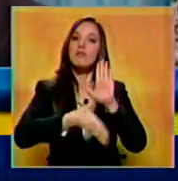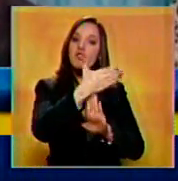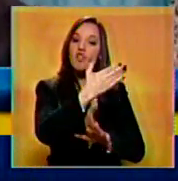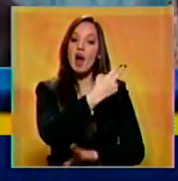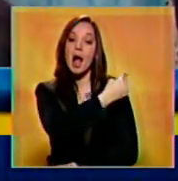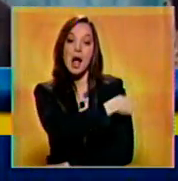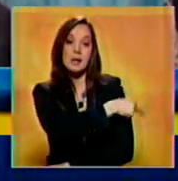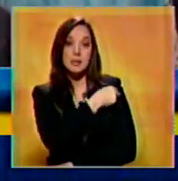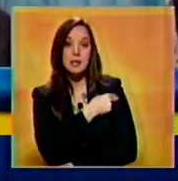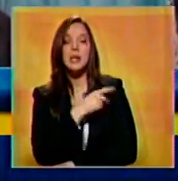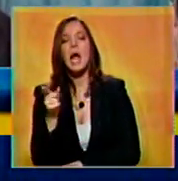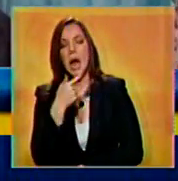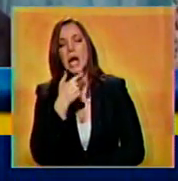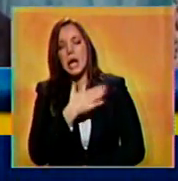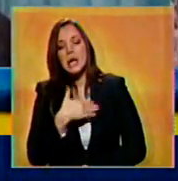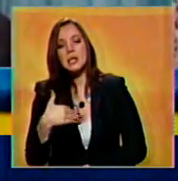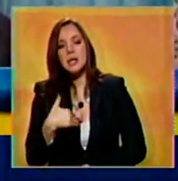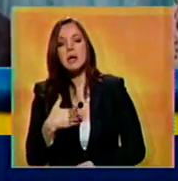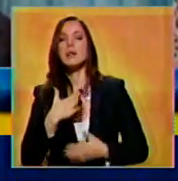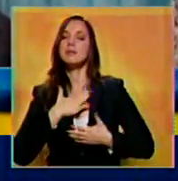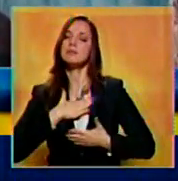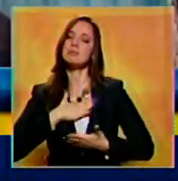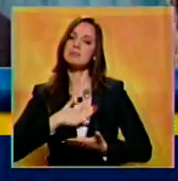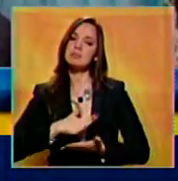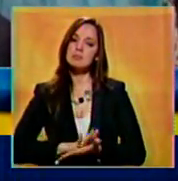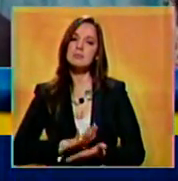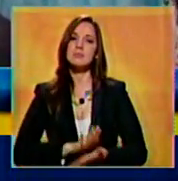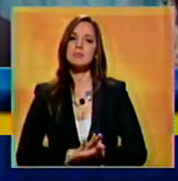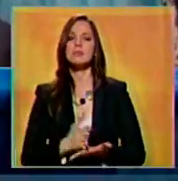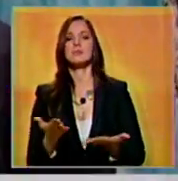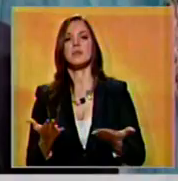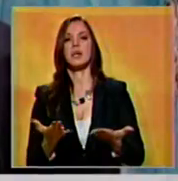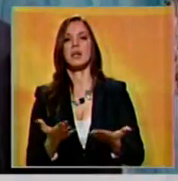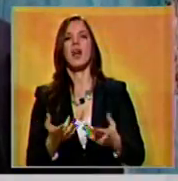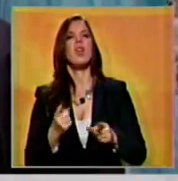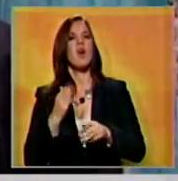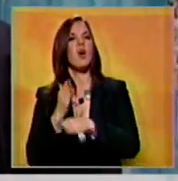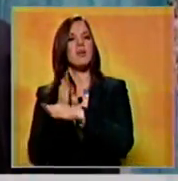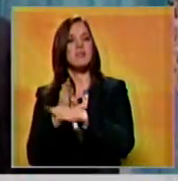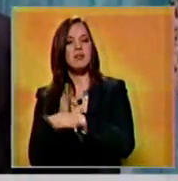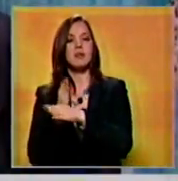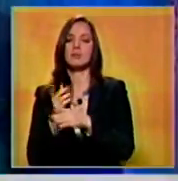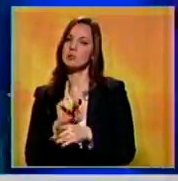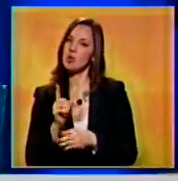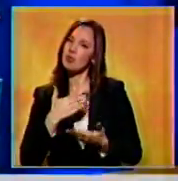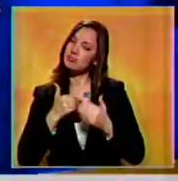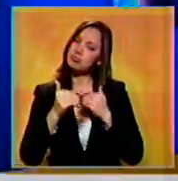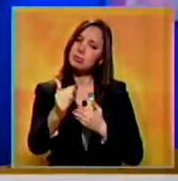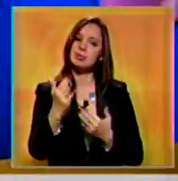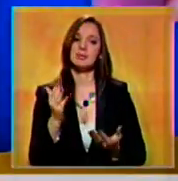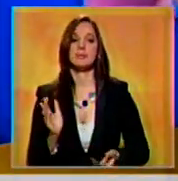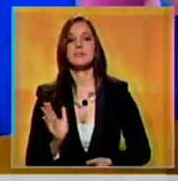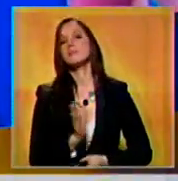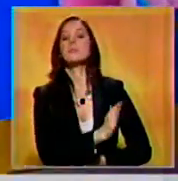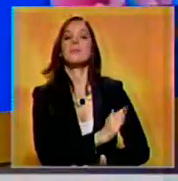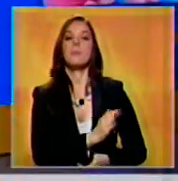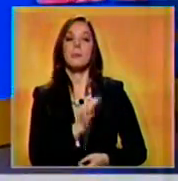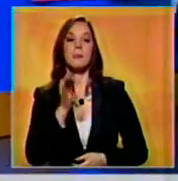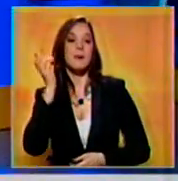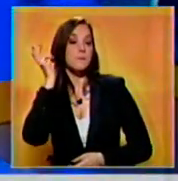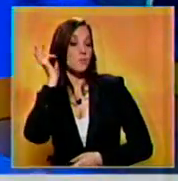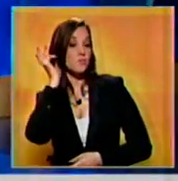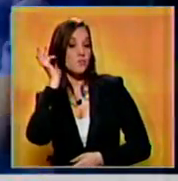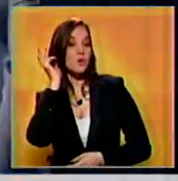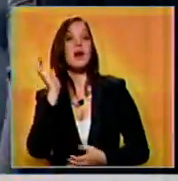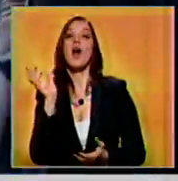desea mantenerse sobrio por largo tiempo y no por periodos breves como lo ha venido haciendo. Halle Berry está de regreso en la